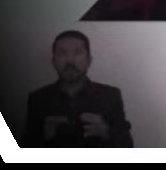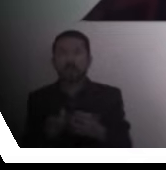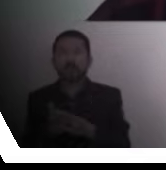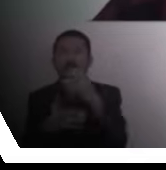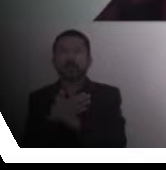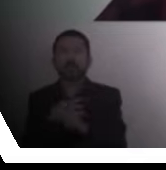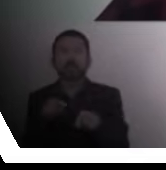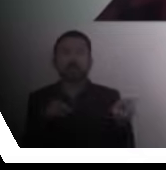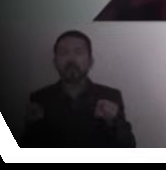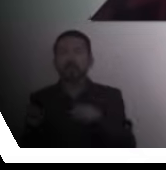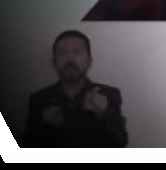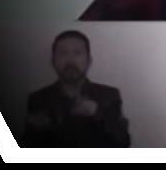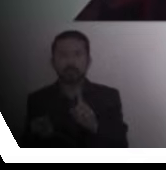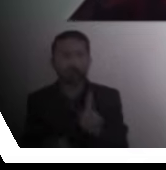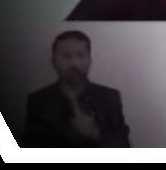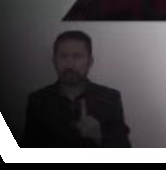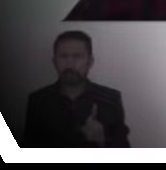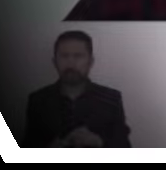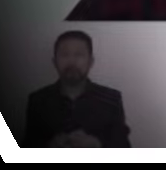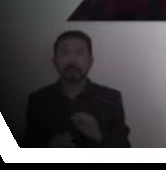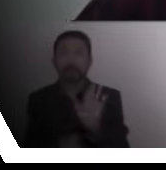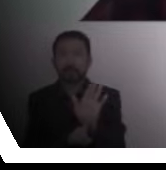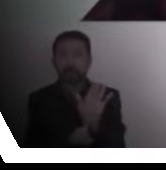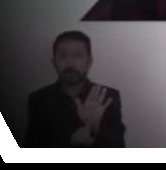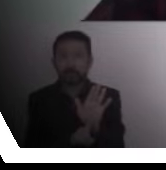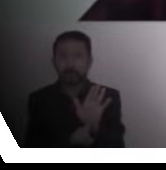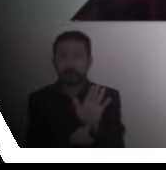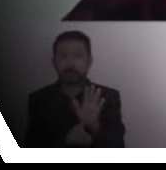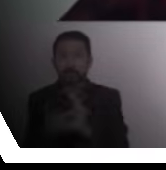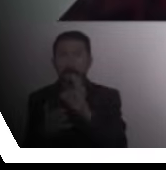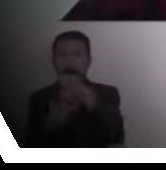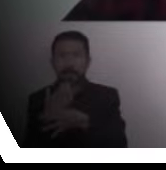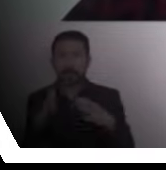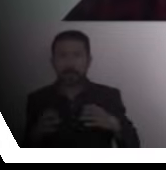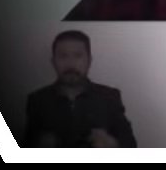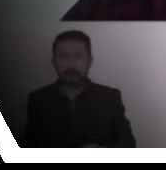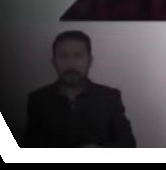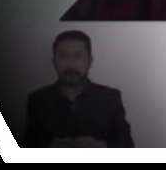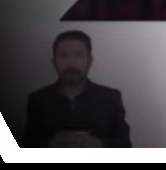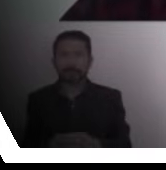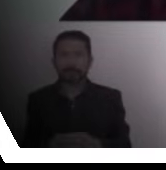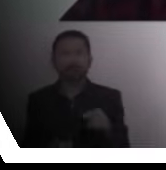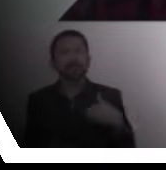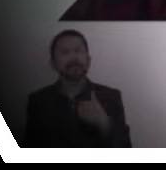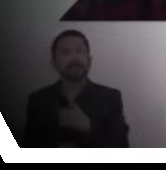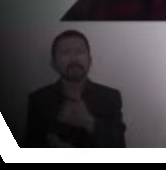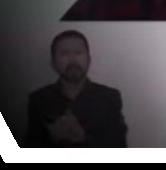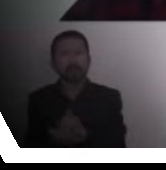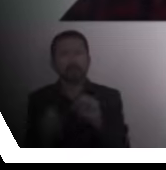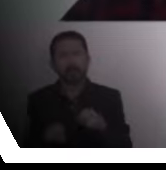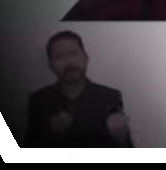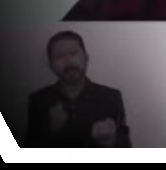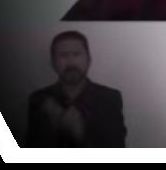proyectos se deberían desarrollar en ese sentido porque para eso existe un plan de gobierno también pero quisiera ministro también que nos pueda